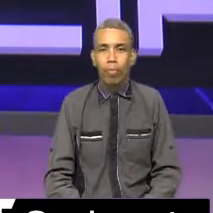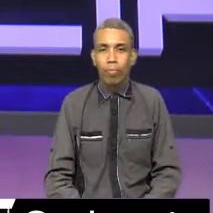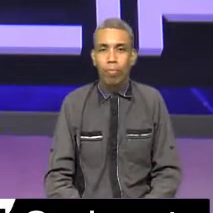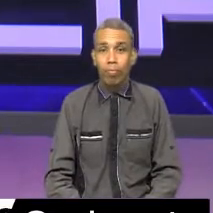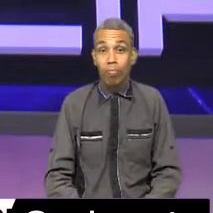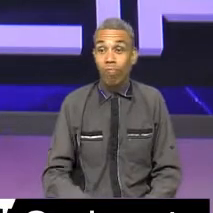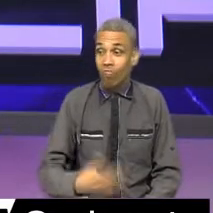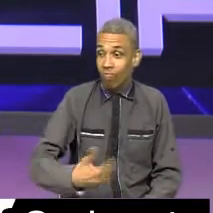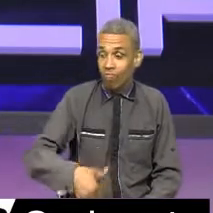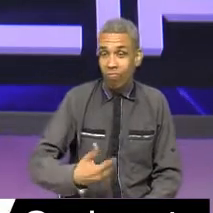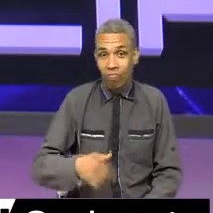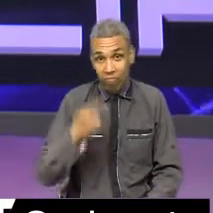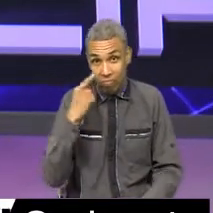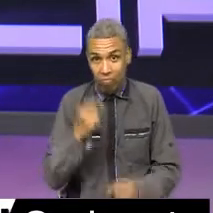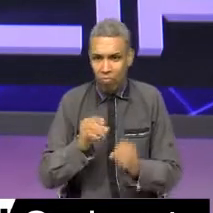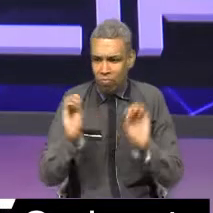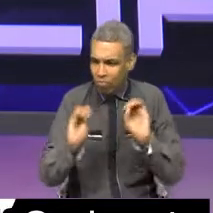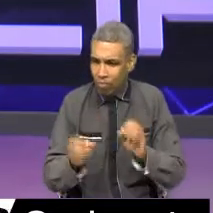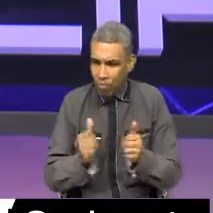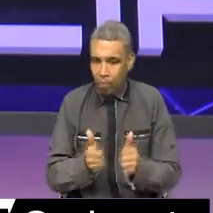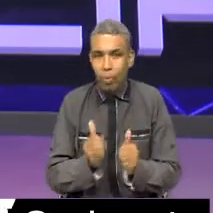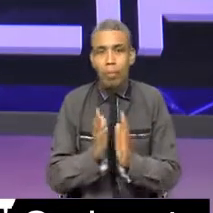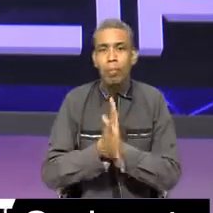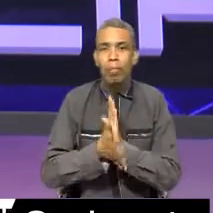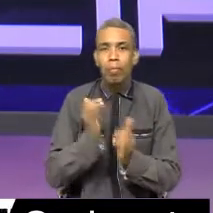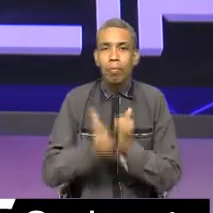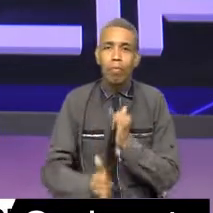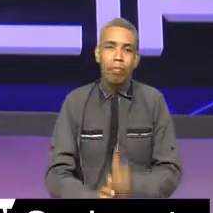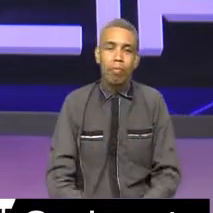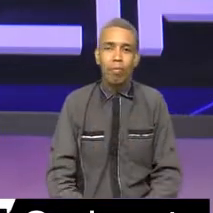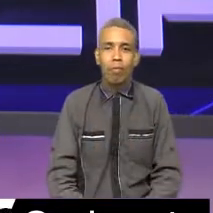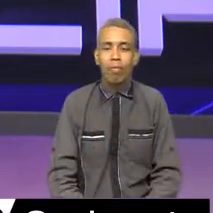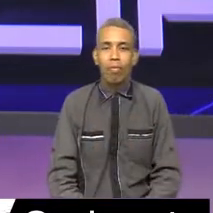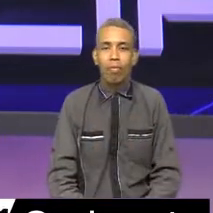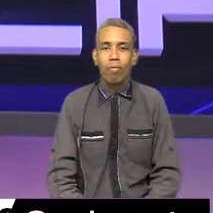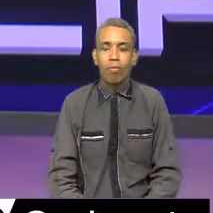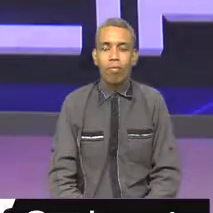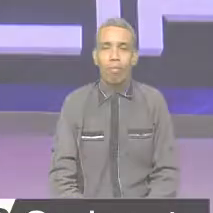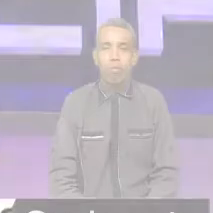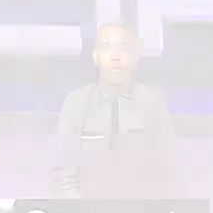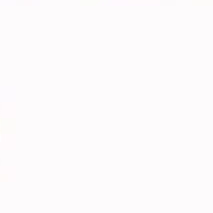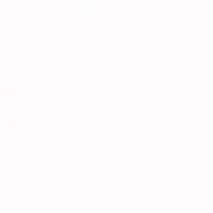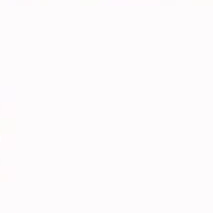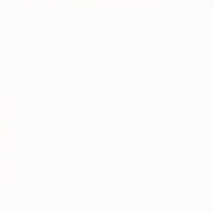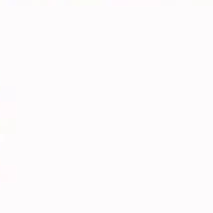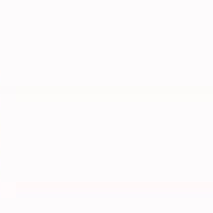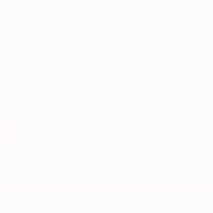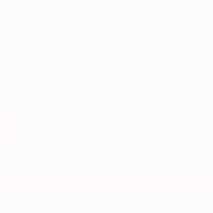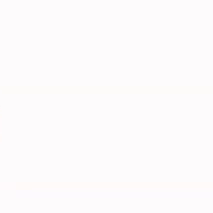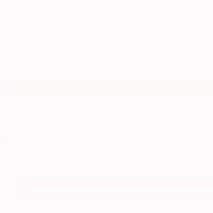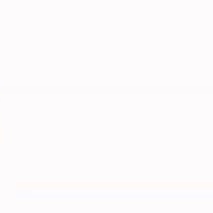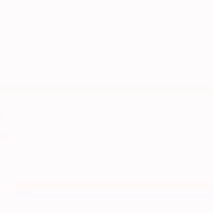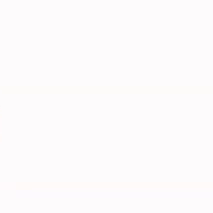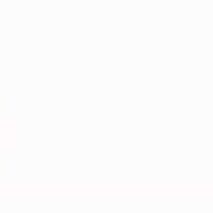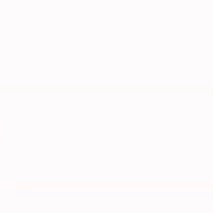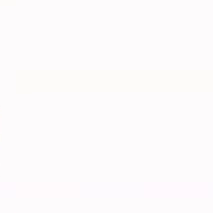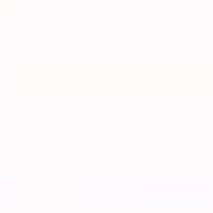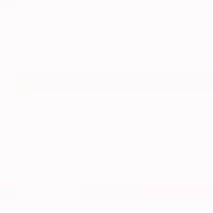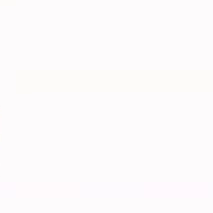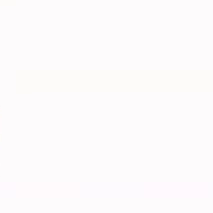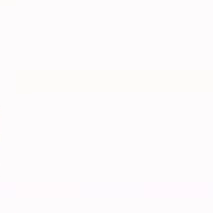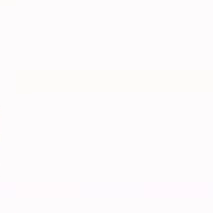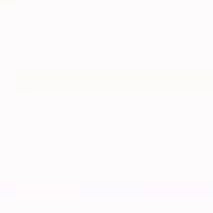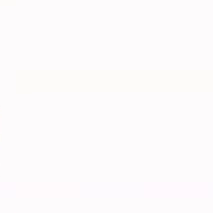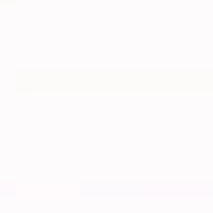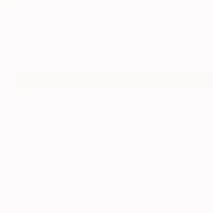Hermoso trabajo, y de esta manera hemos llegado al final de esta emisión, pero antes de despedirnos, recuerde, Materiales Eléctricos Electrofer ilumina tu vida,